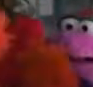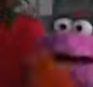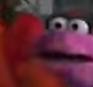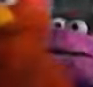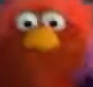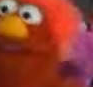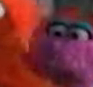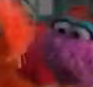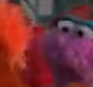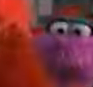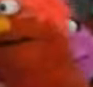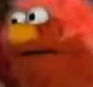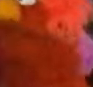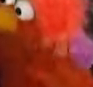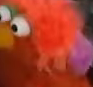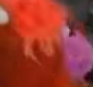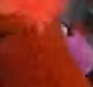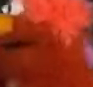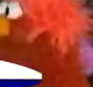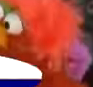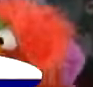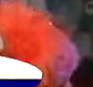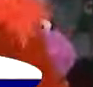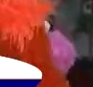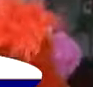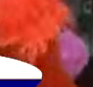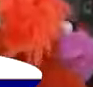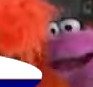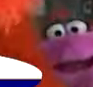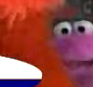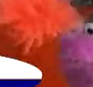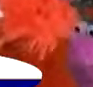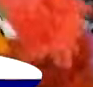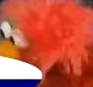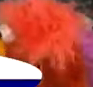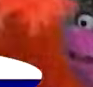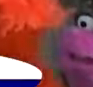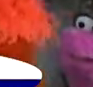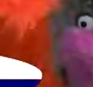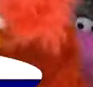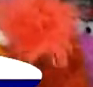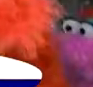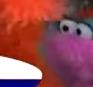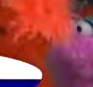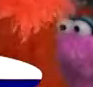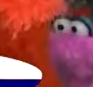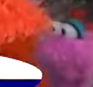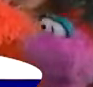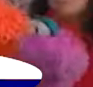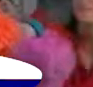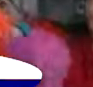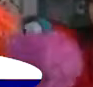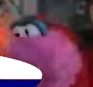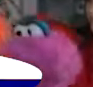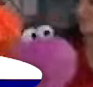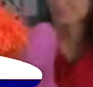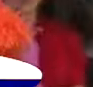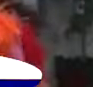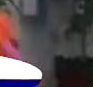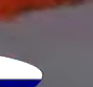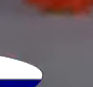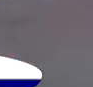No, pero ¿qué pasa? ¿Qué está pasando? No, yo quiero bailar, cha-cha-cha. No, ¿qué es esto? ¿Otra vez? Plaza